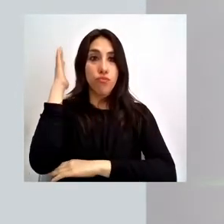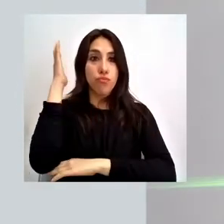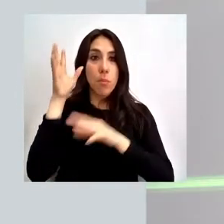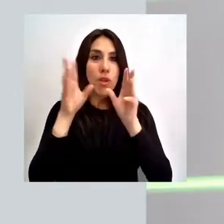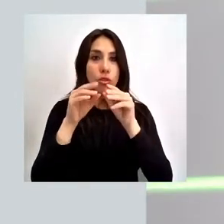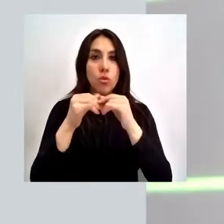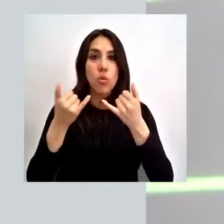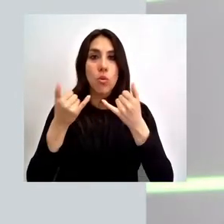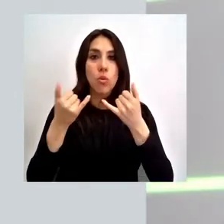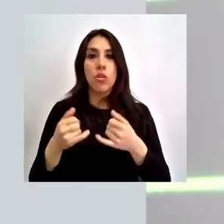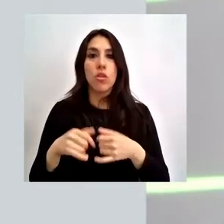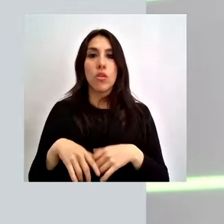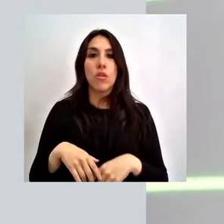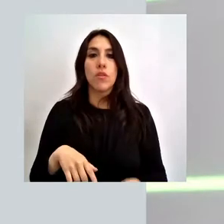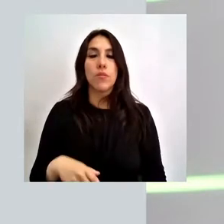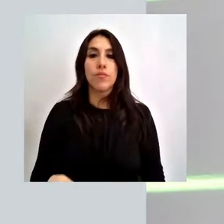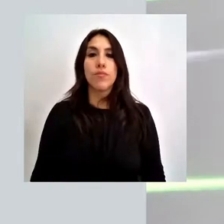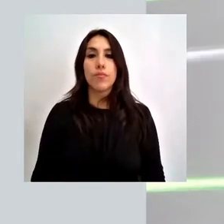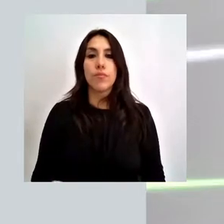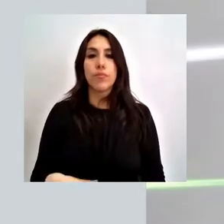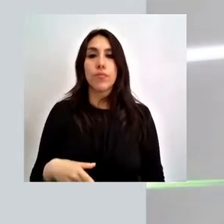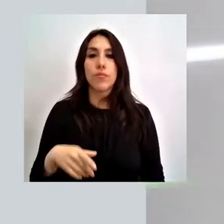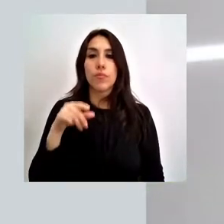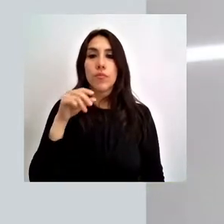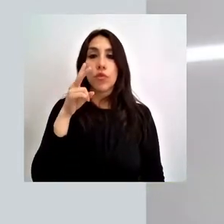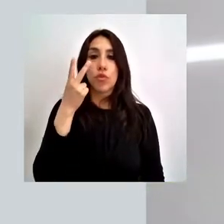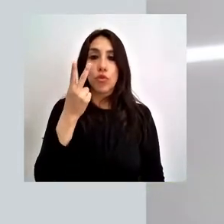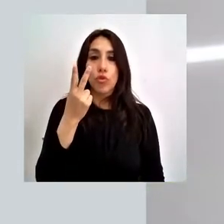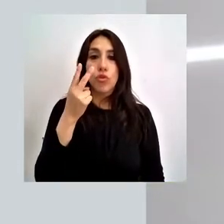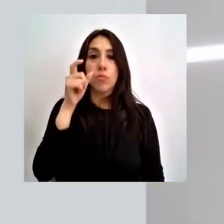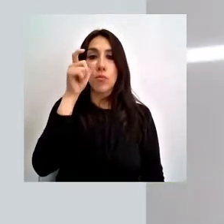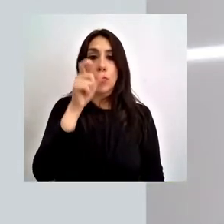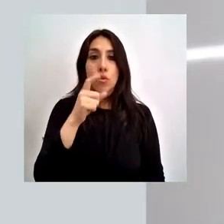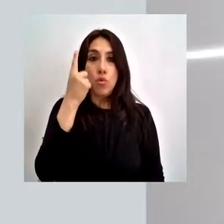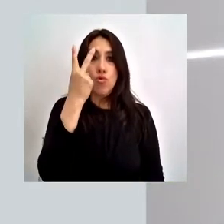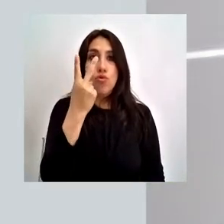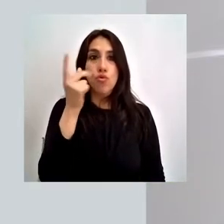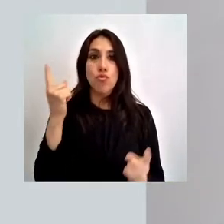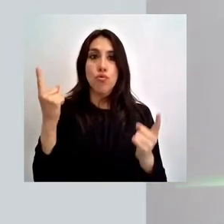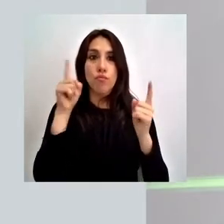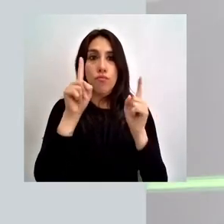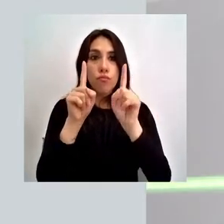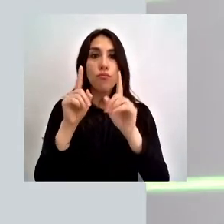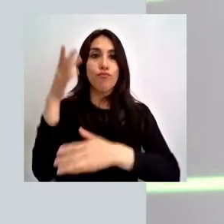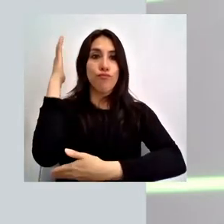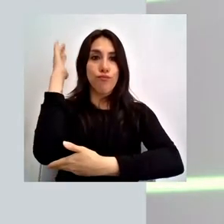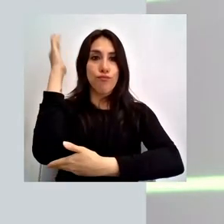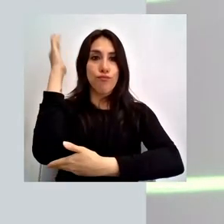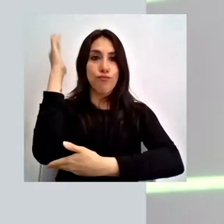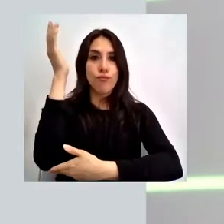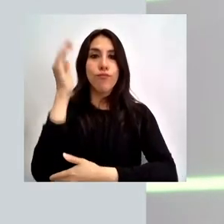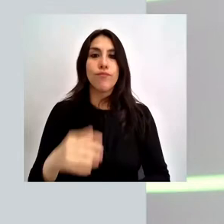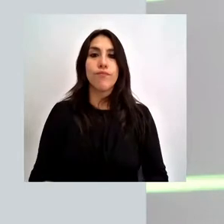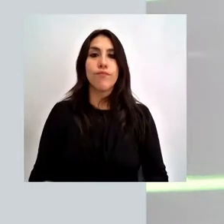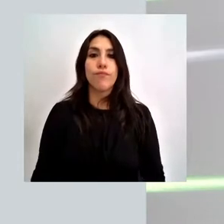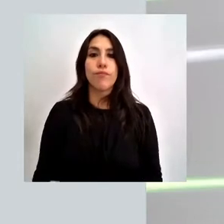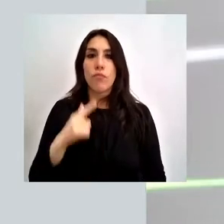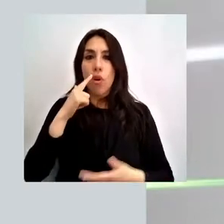presentaciones de dos expositores quienes nos hablarán acerca de cómo generar